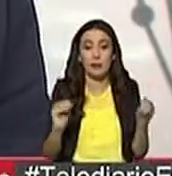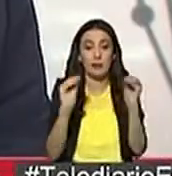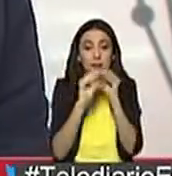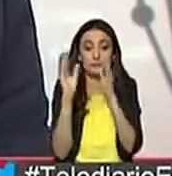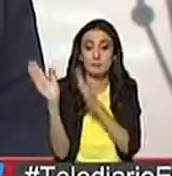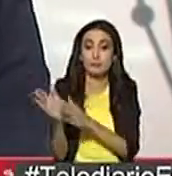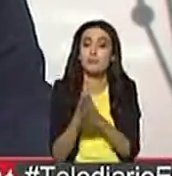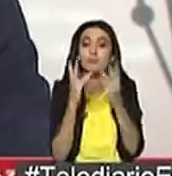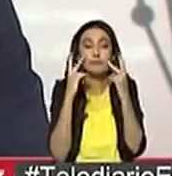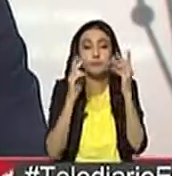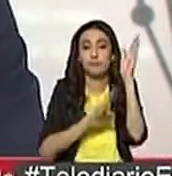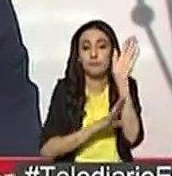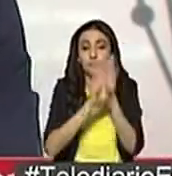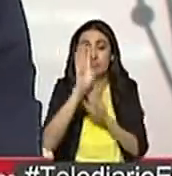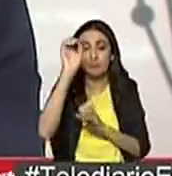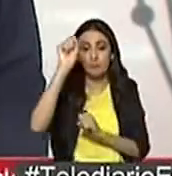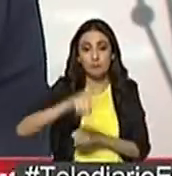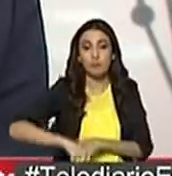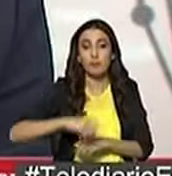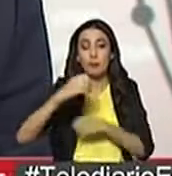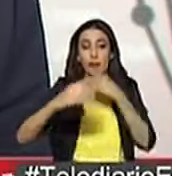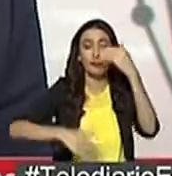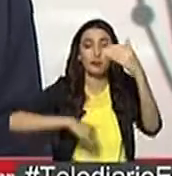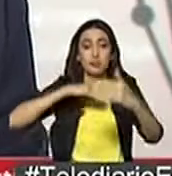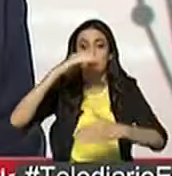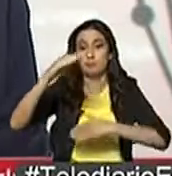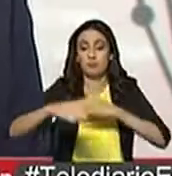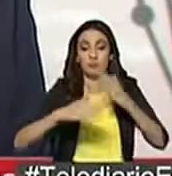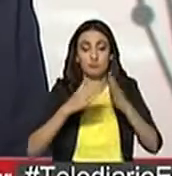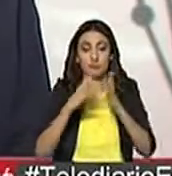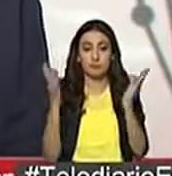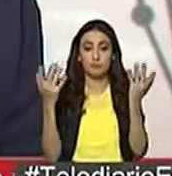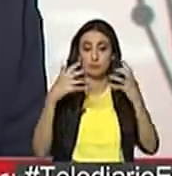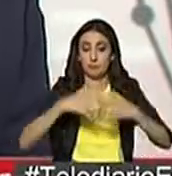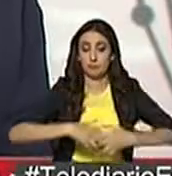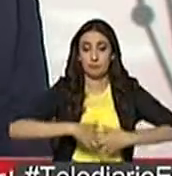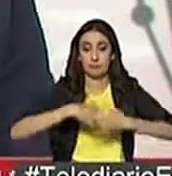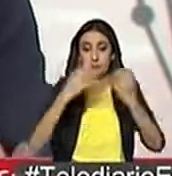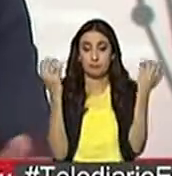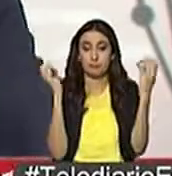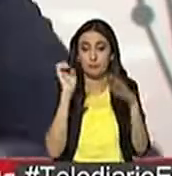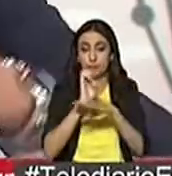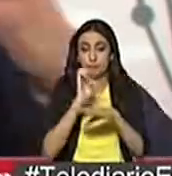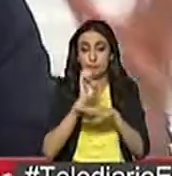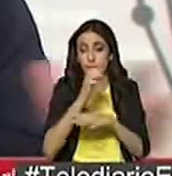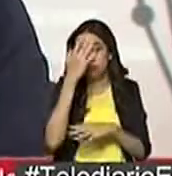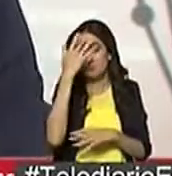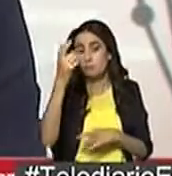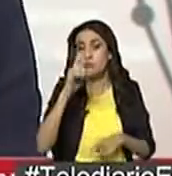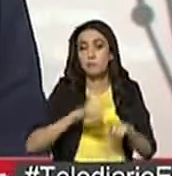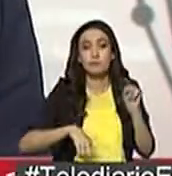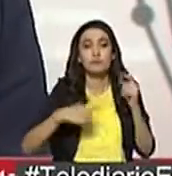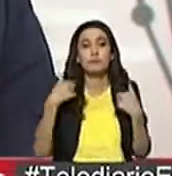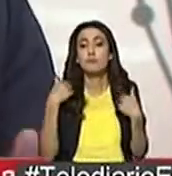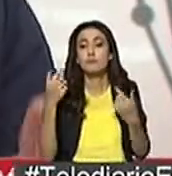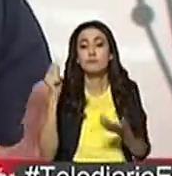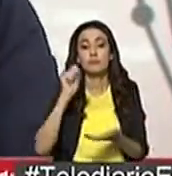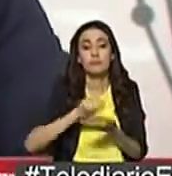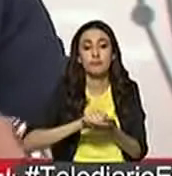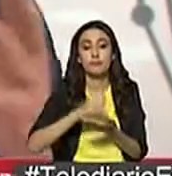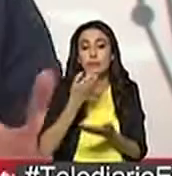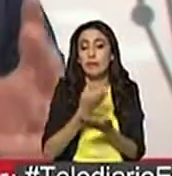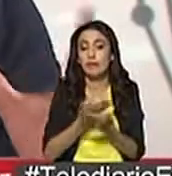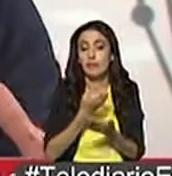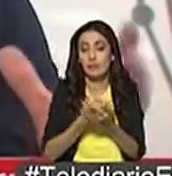valga la redundancia, entonces el país comienza a entrar en zona de crisis. ¿Por qué? Porque tenemos lo que ya los economistas nos dicen, tenemos